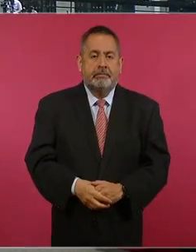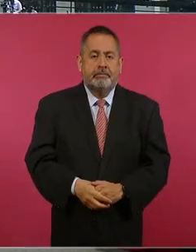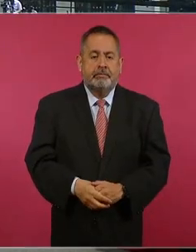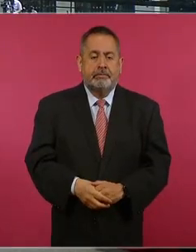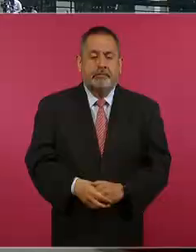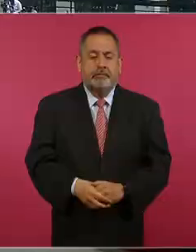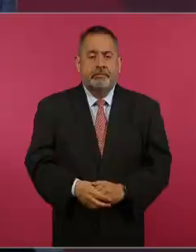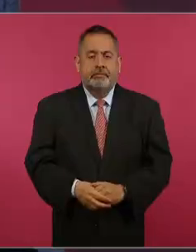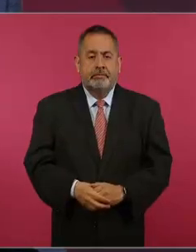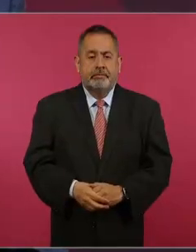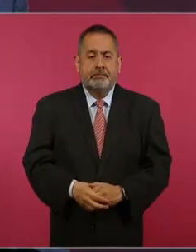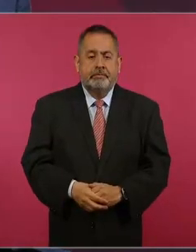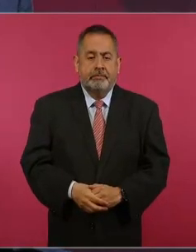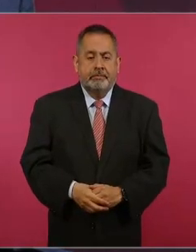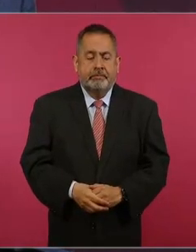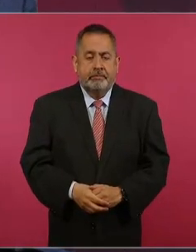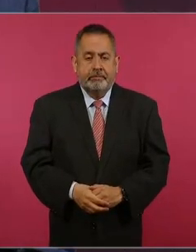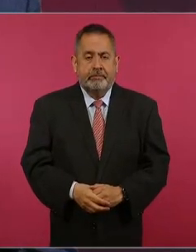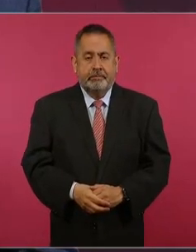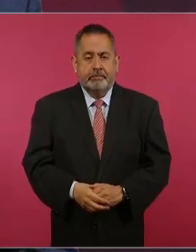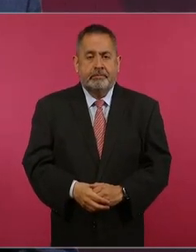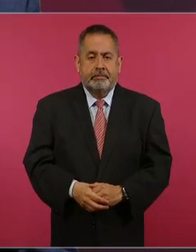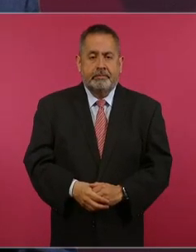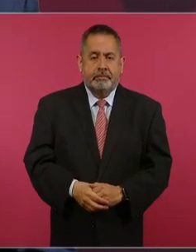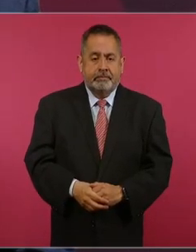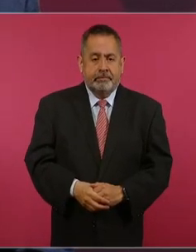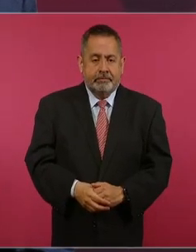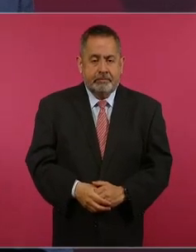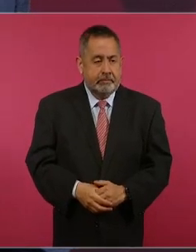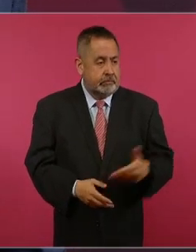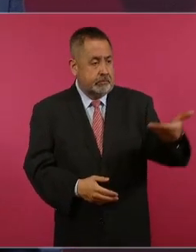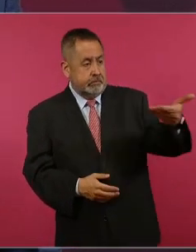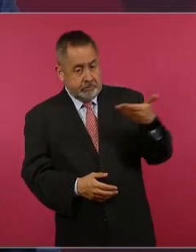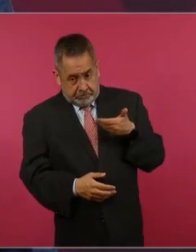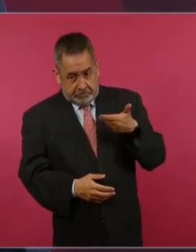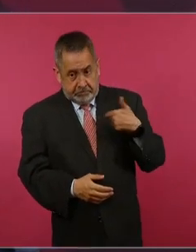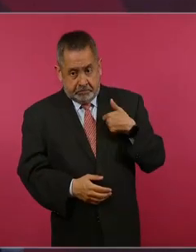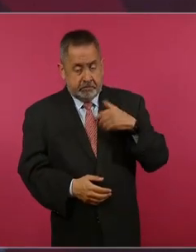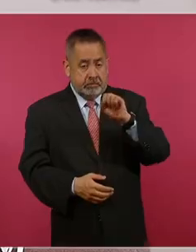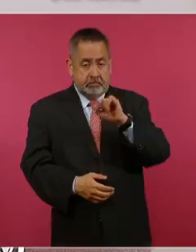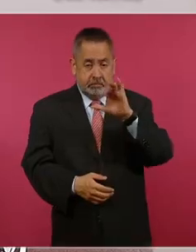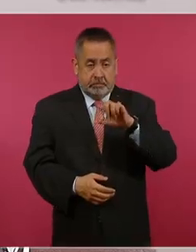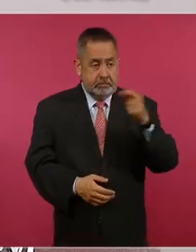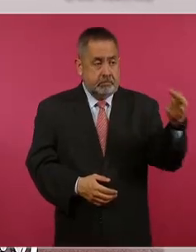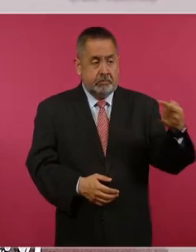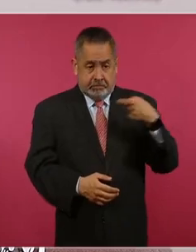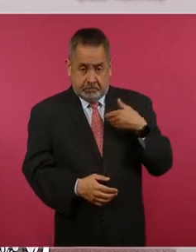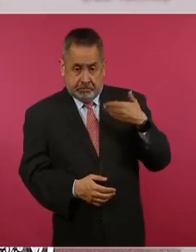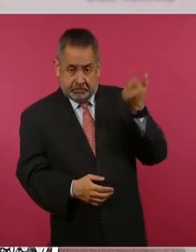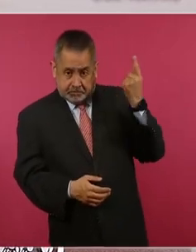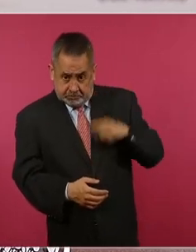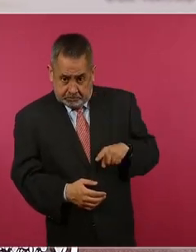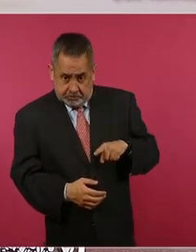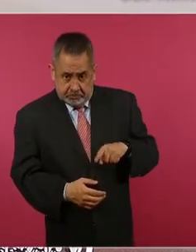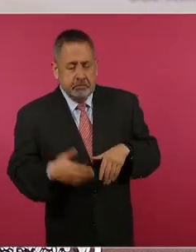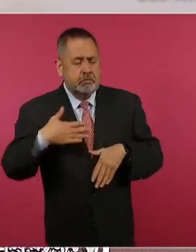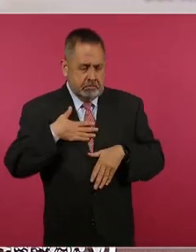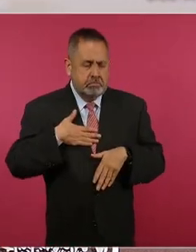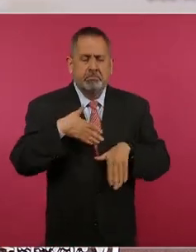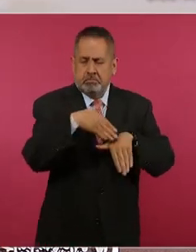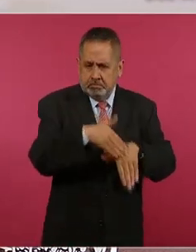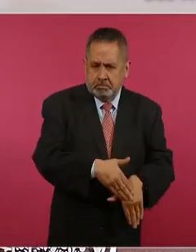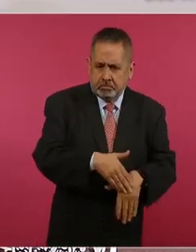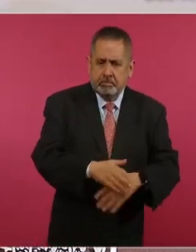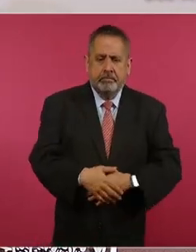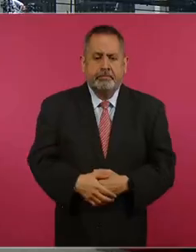A nosotros nos piden algo, nos dicen algo, cumplimos.